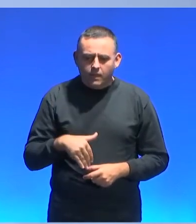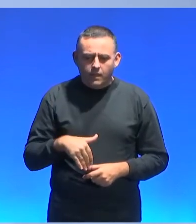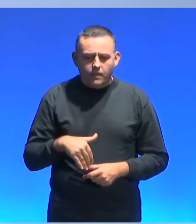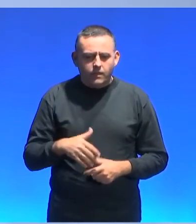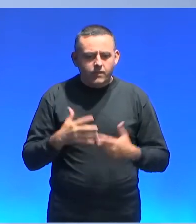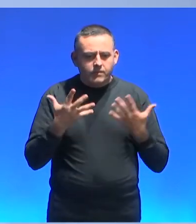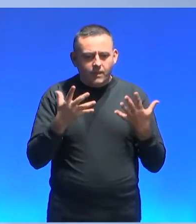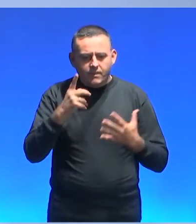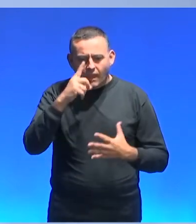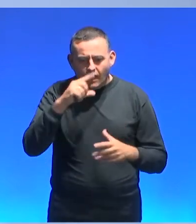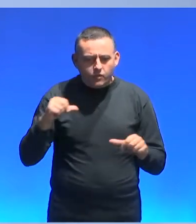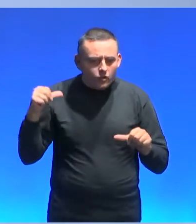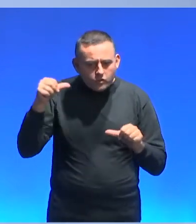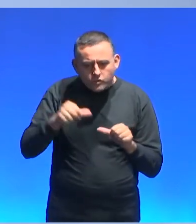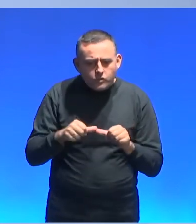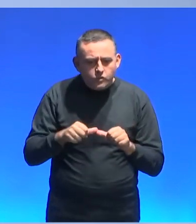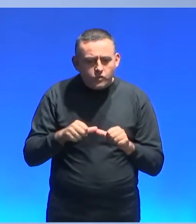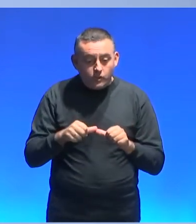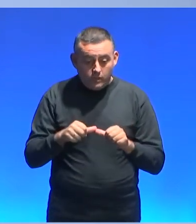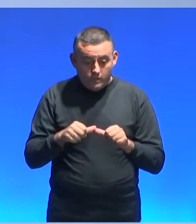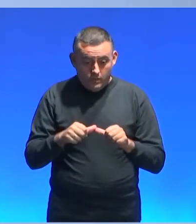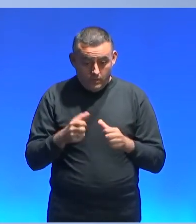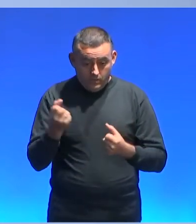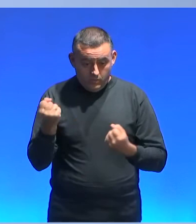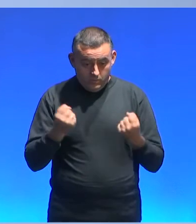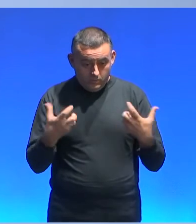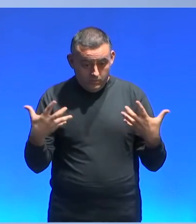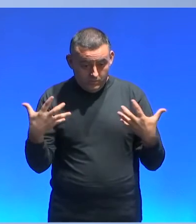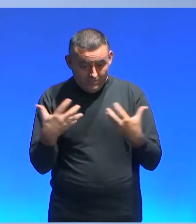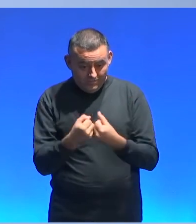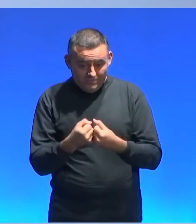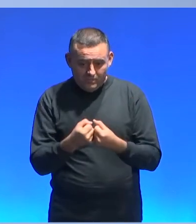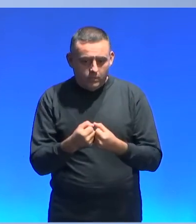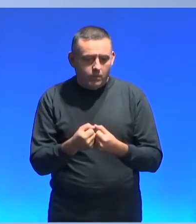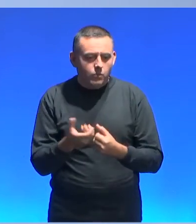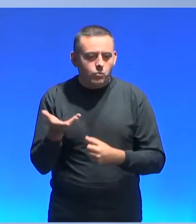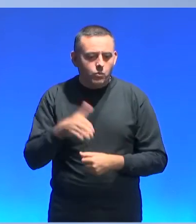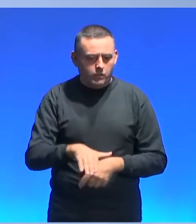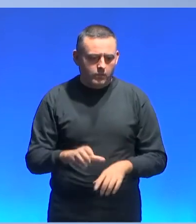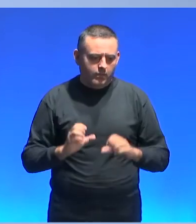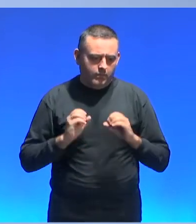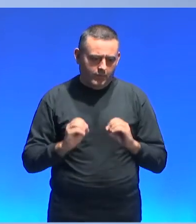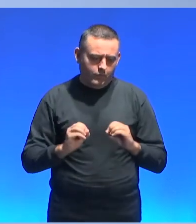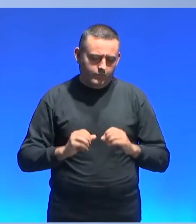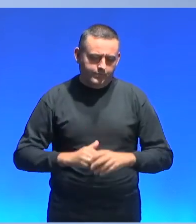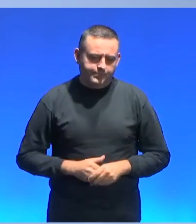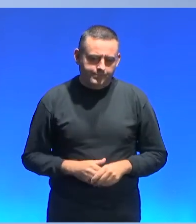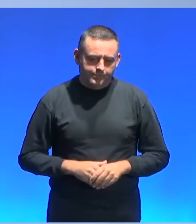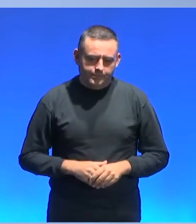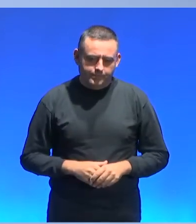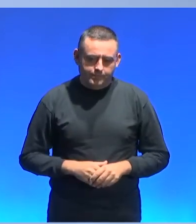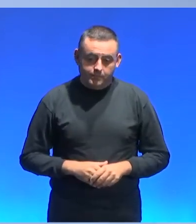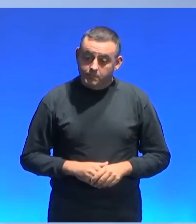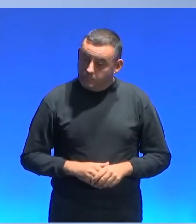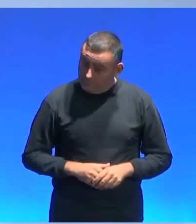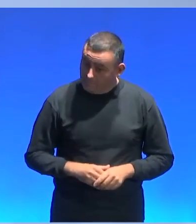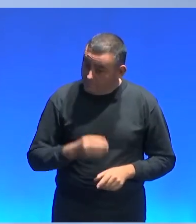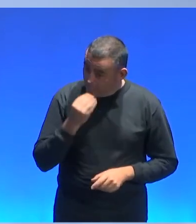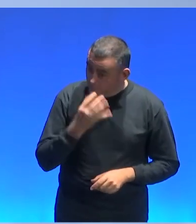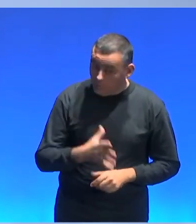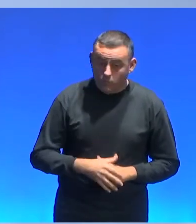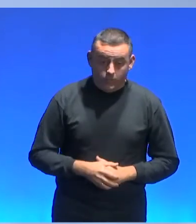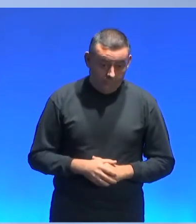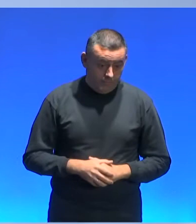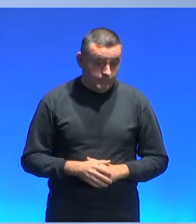sin muertos de accidente de tránsito. Esta es democracia, esto es buena administración, de mi punto de